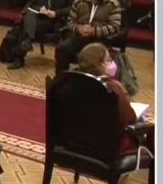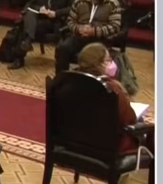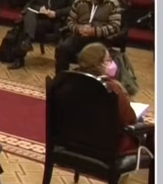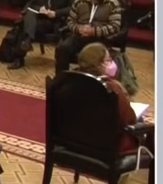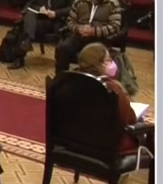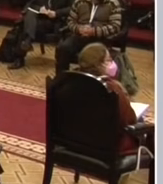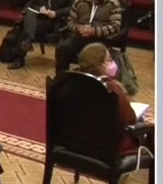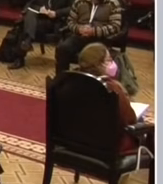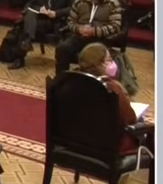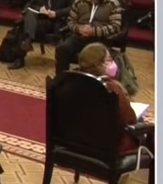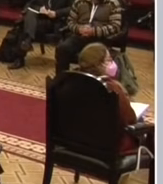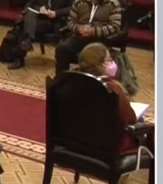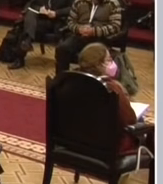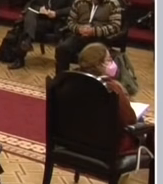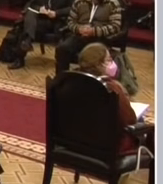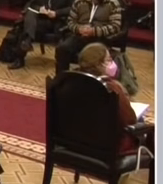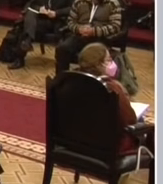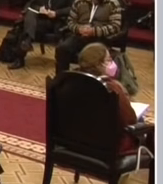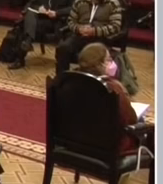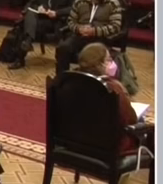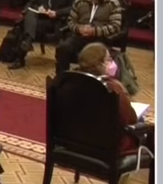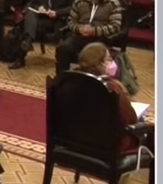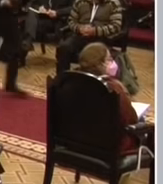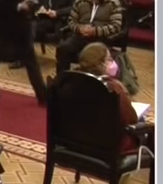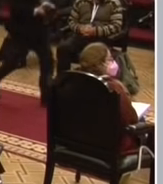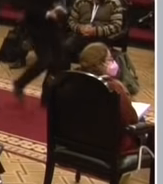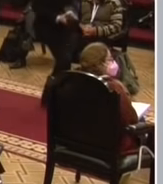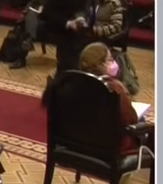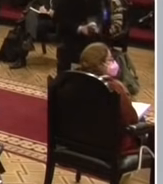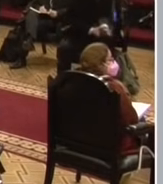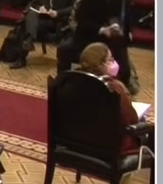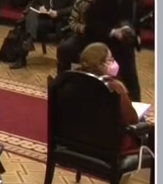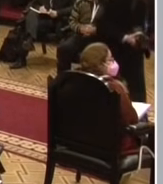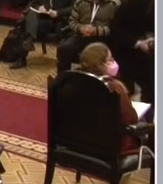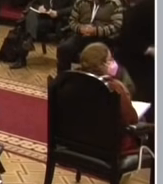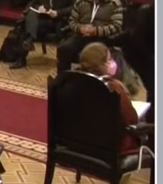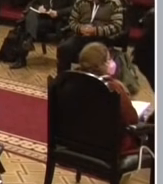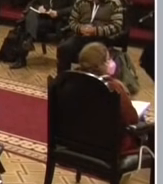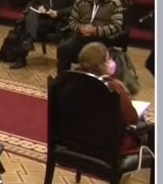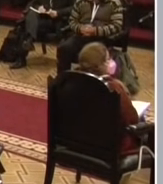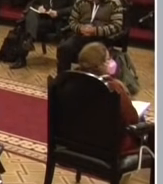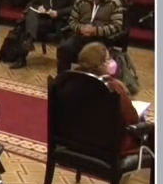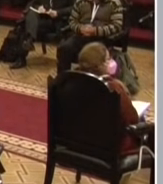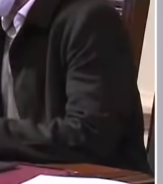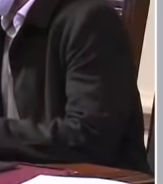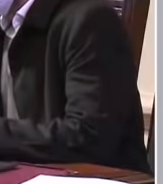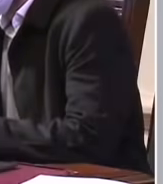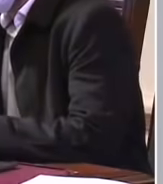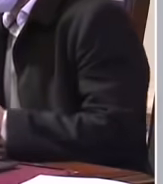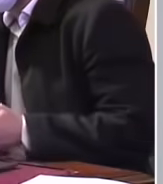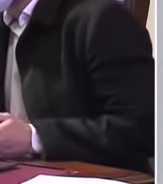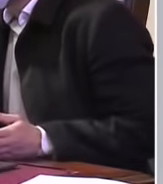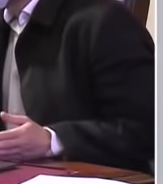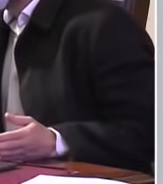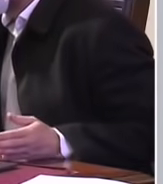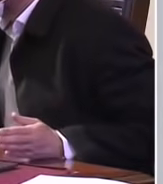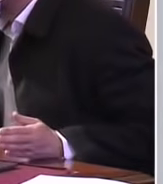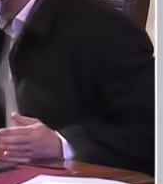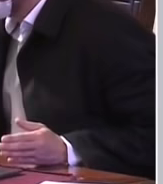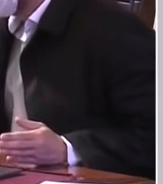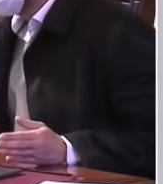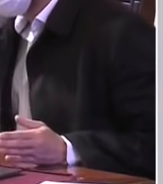Convención Constitucional y lo estaba manifestando recién el convencional constituyente Arturo Zúñiga. No hemos visto